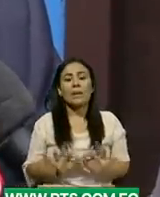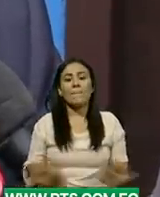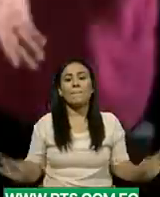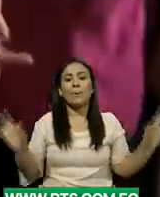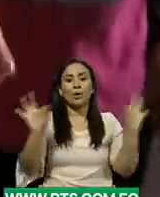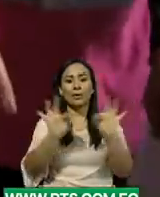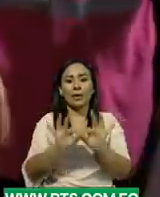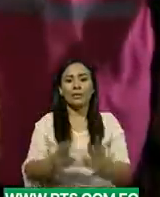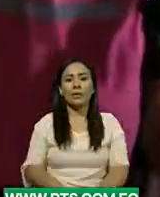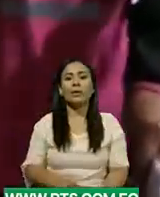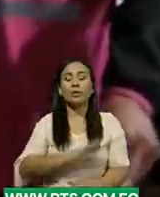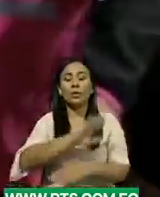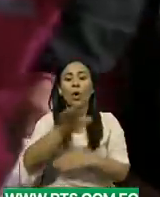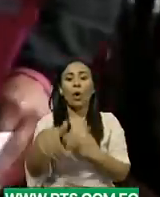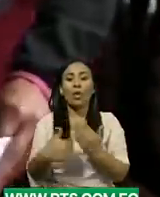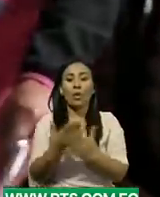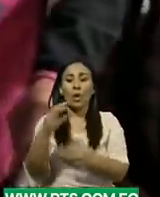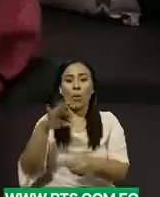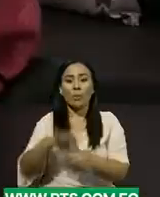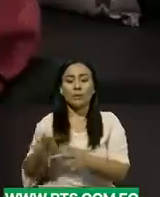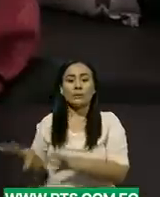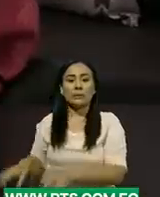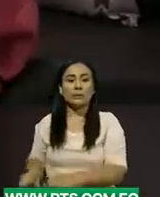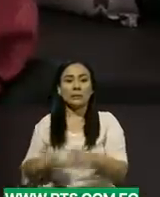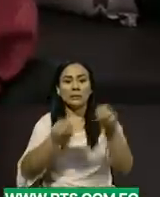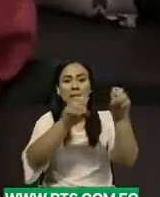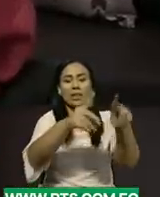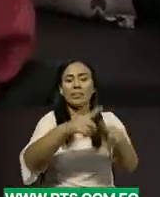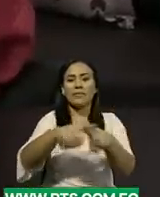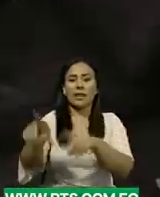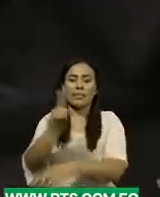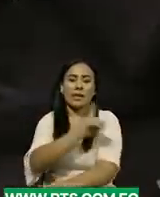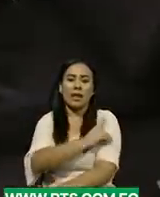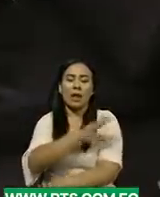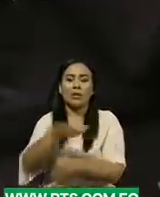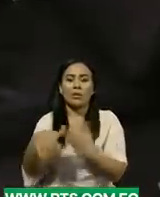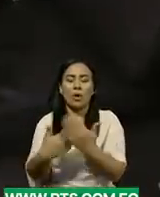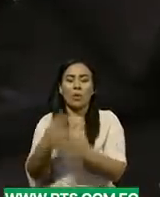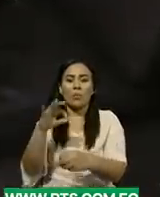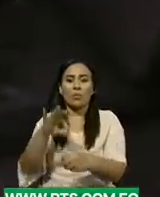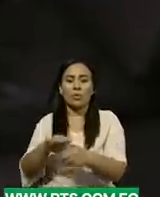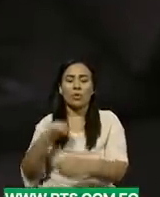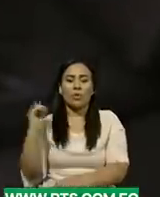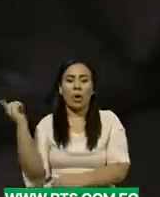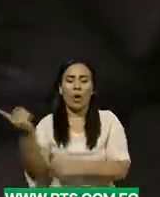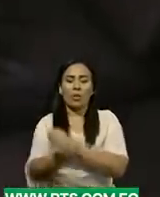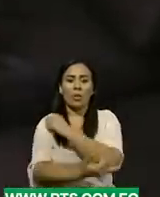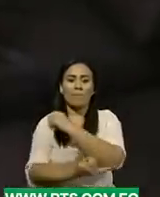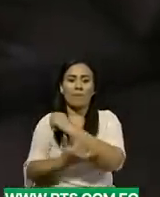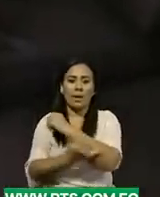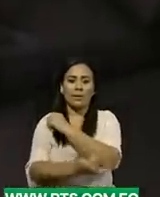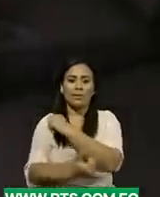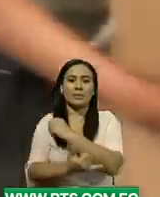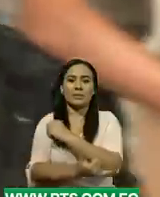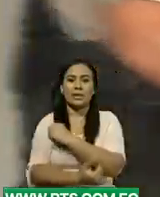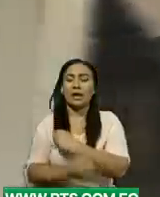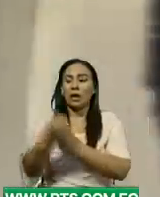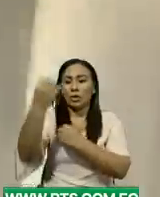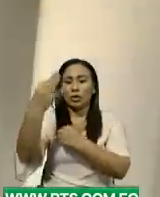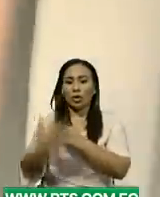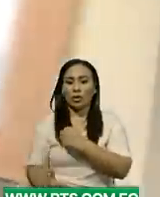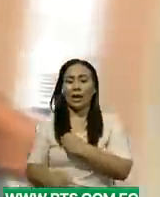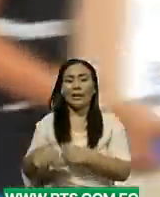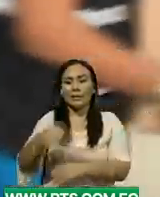importante. Estos votos fueron trasladados a las distintas delegaciones electorales de todo el país para ser contabilizados